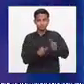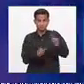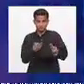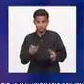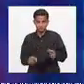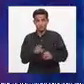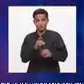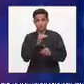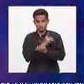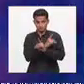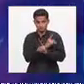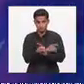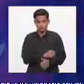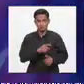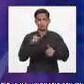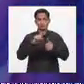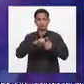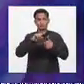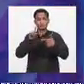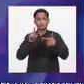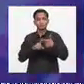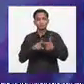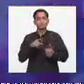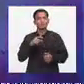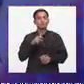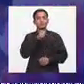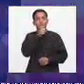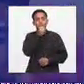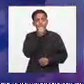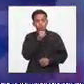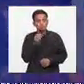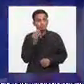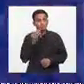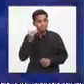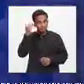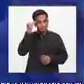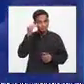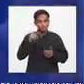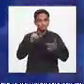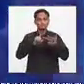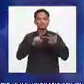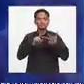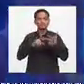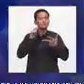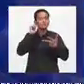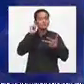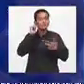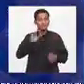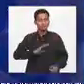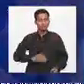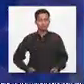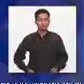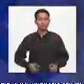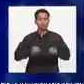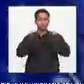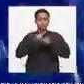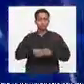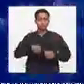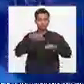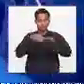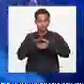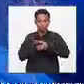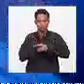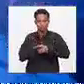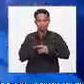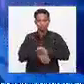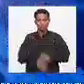con discapacidad adultos mayores y mujeres embarazadas podrán hacer uso de